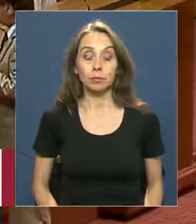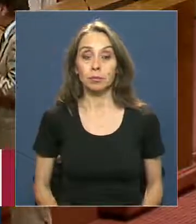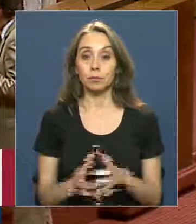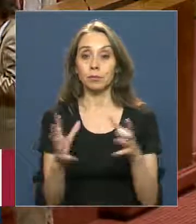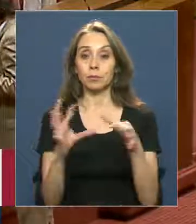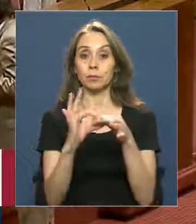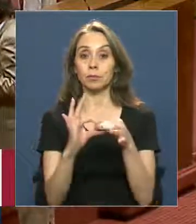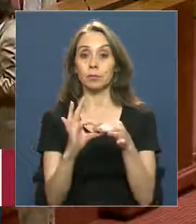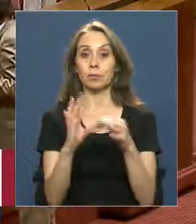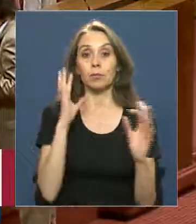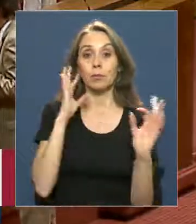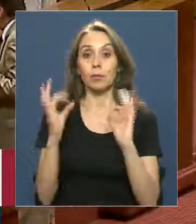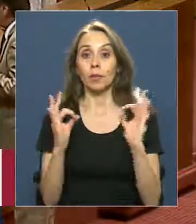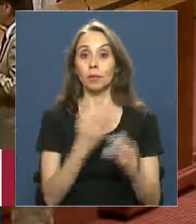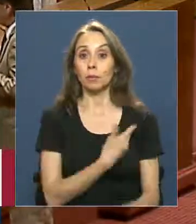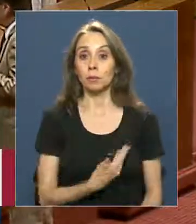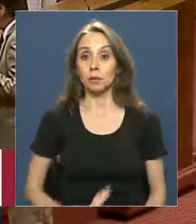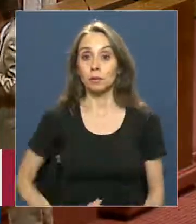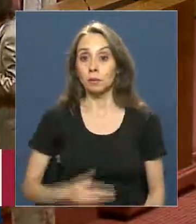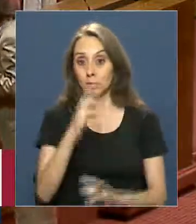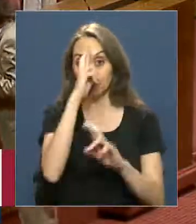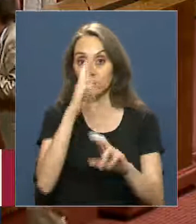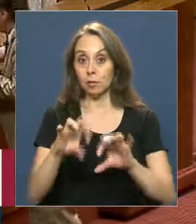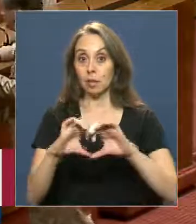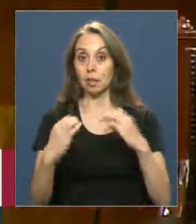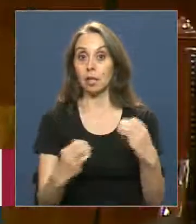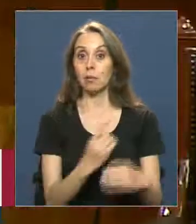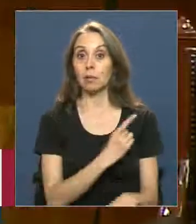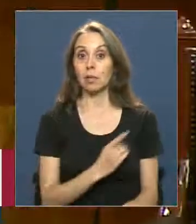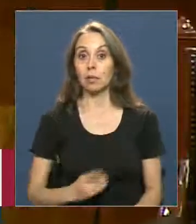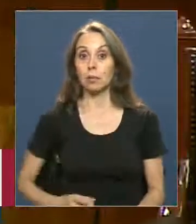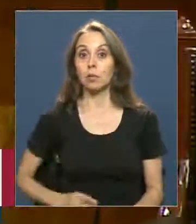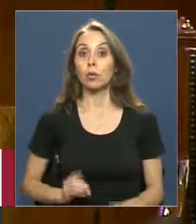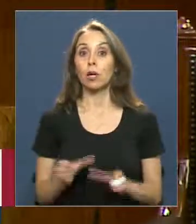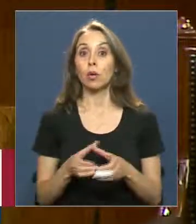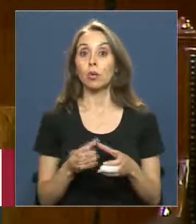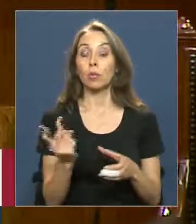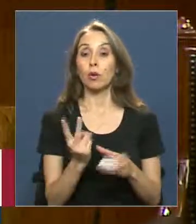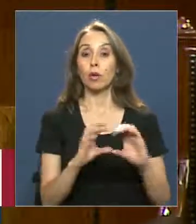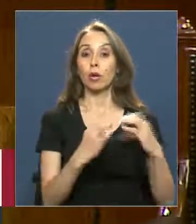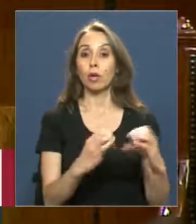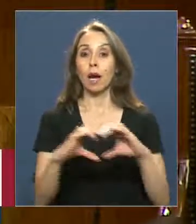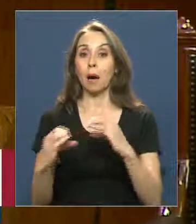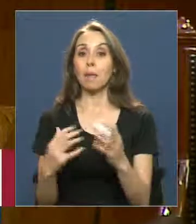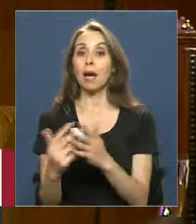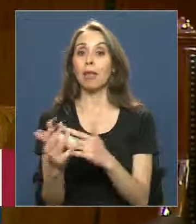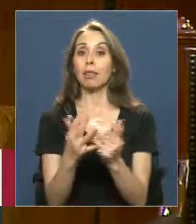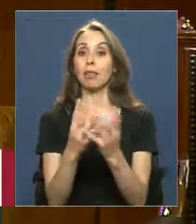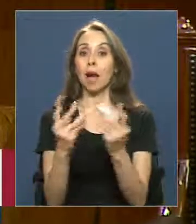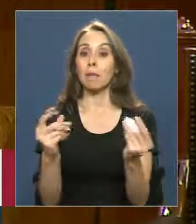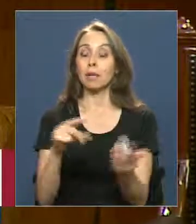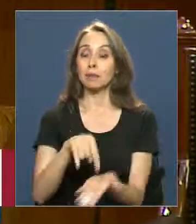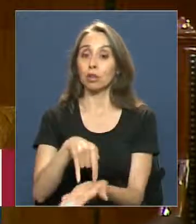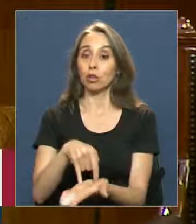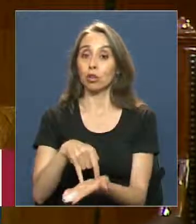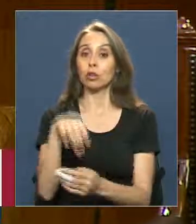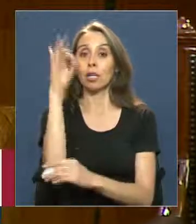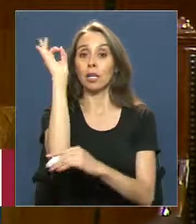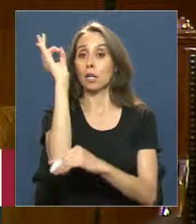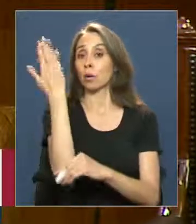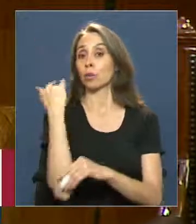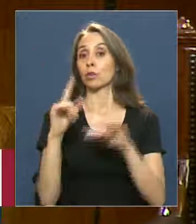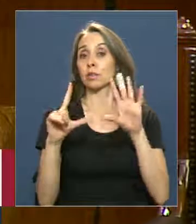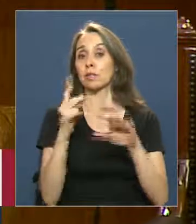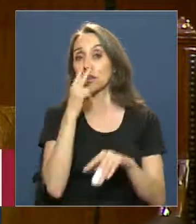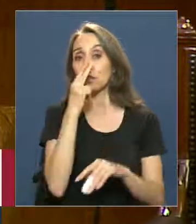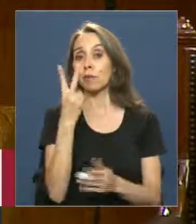Muchas gracias, señora presidenta, honorable Cámara de Diputados. El Grupo Bicameral de Transparencia del Congreso Nacional se constituyó el 7